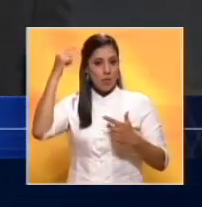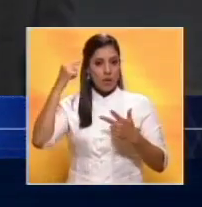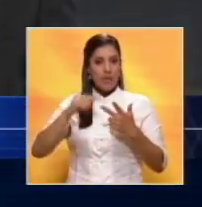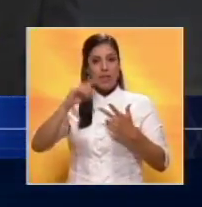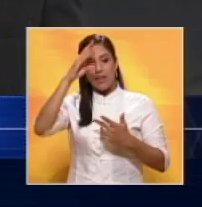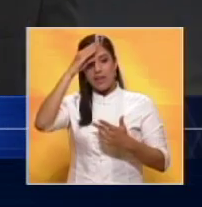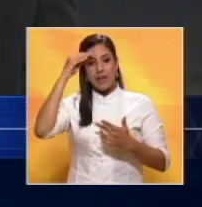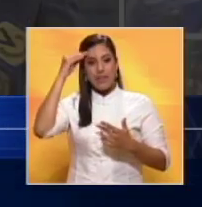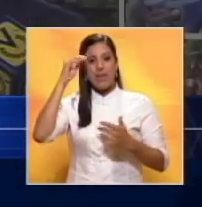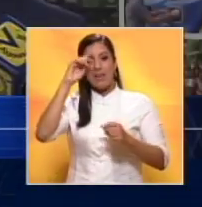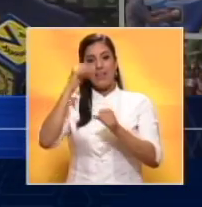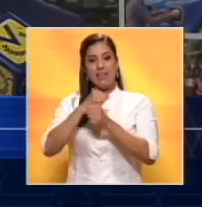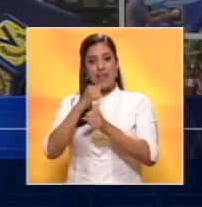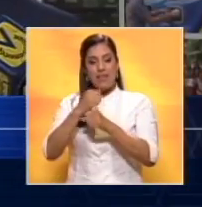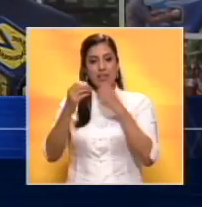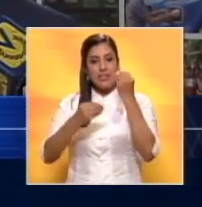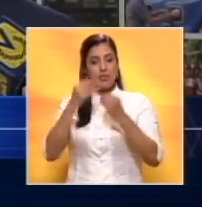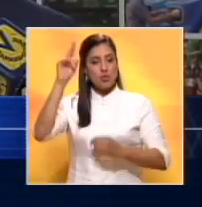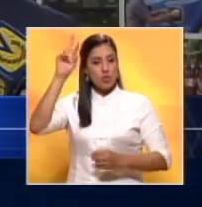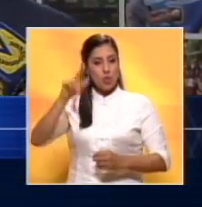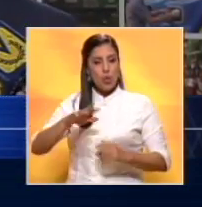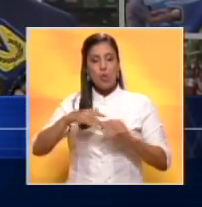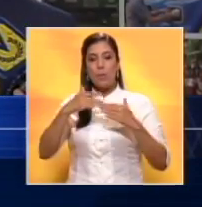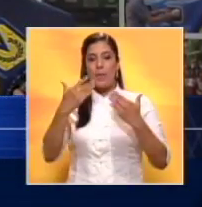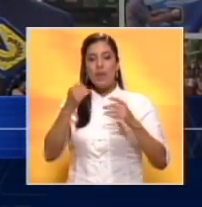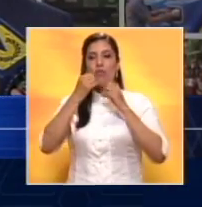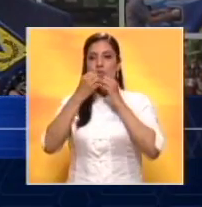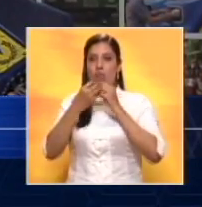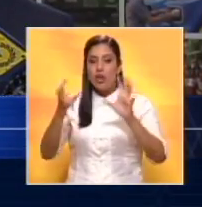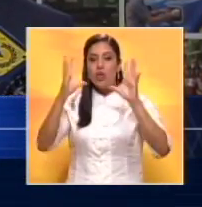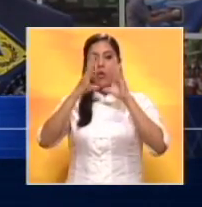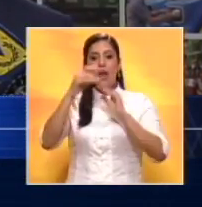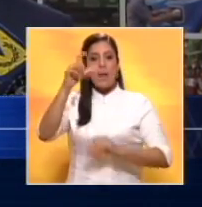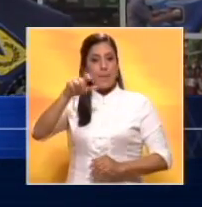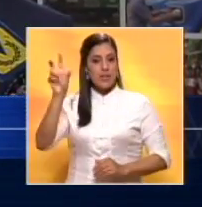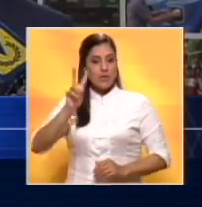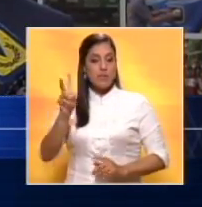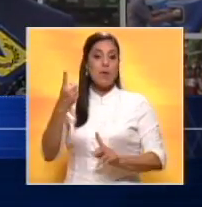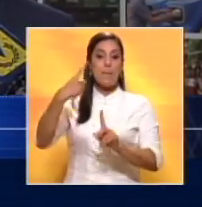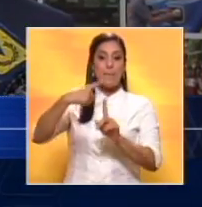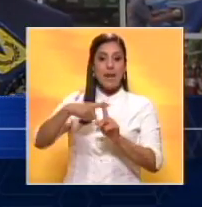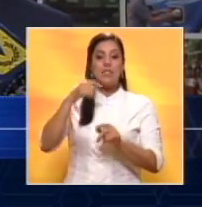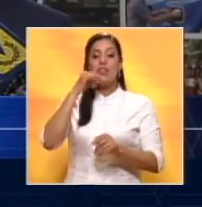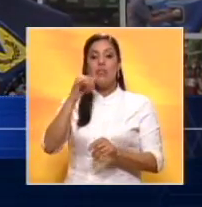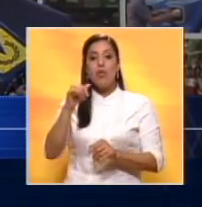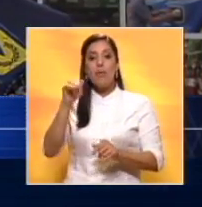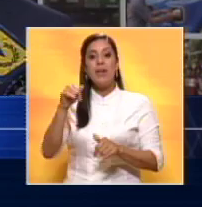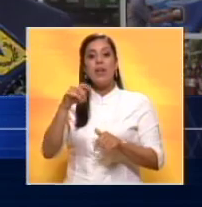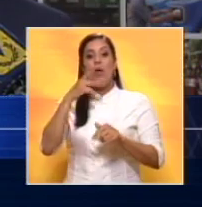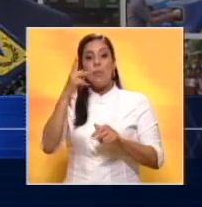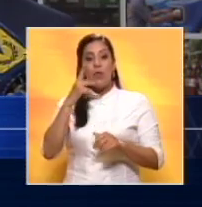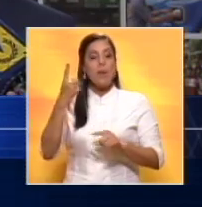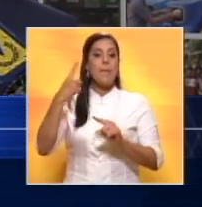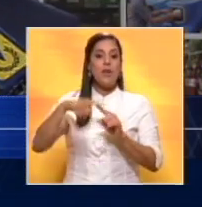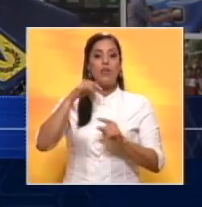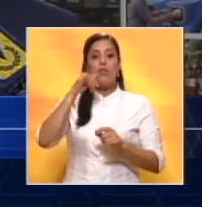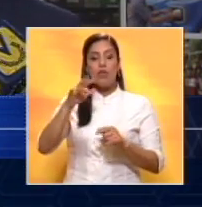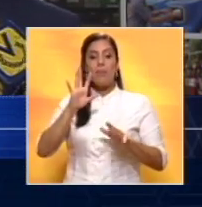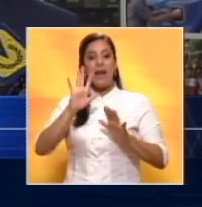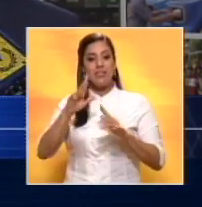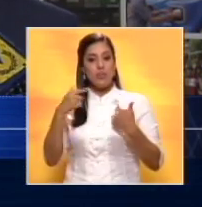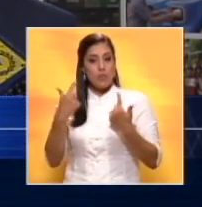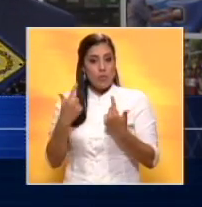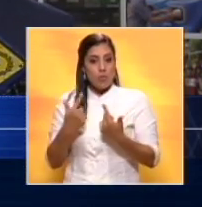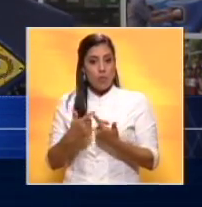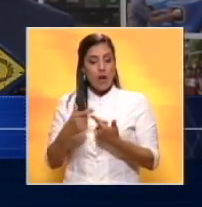y a Rafael por el trabajo que hacen a diario para informar a todos los venezolanos y además no solamente informan del acontecer político, sino también del acontecer